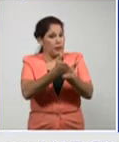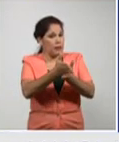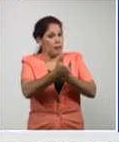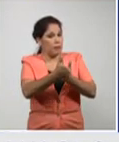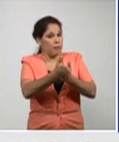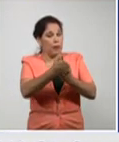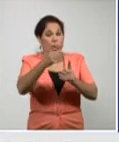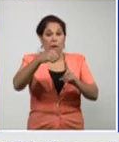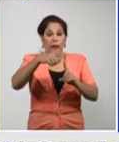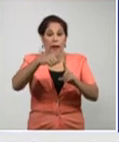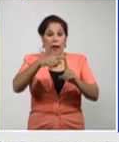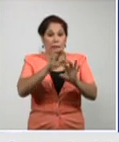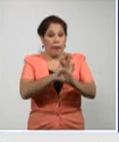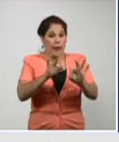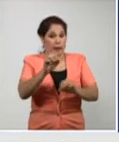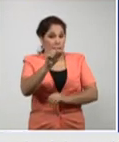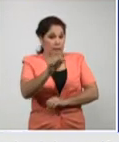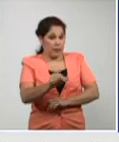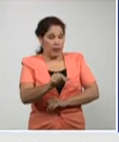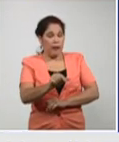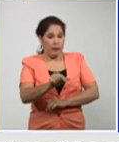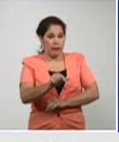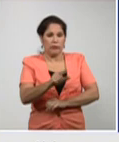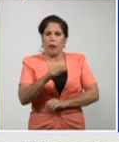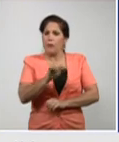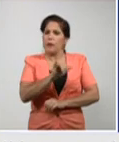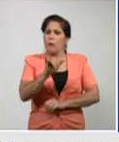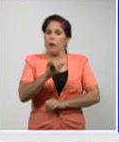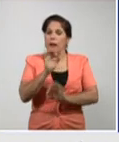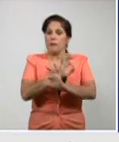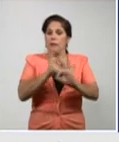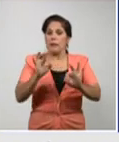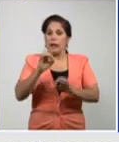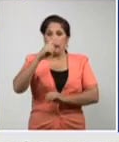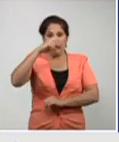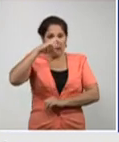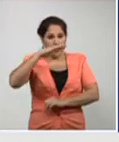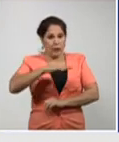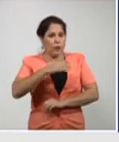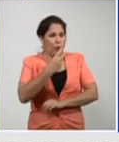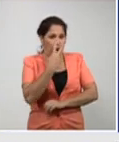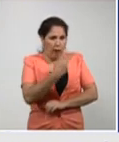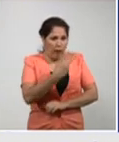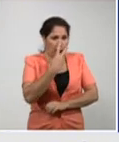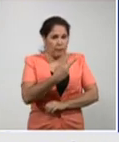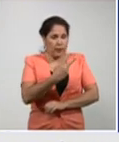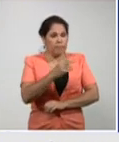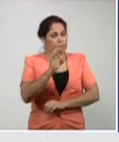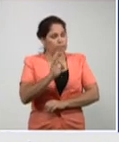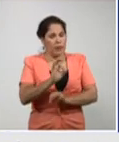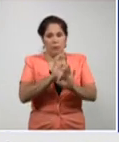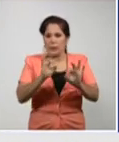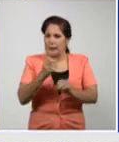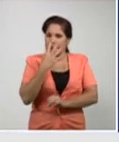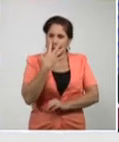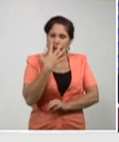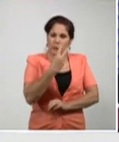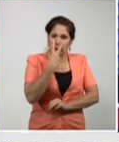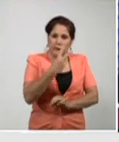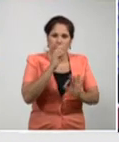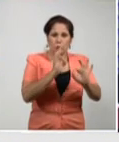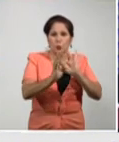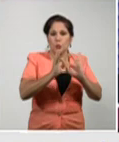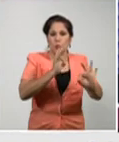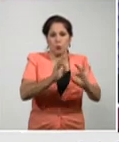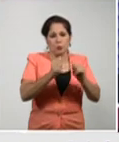intensivistas, por los pediatras, en el caso de los niños, y que